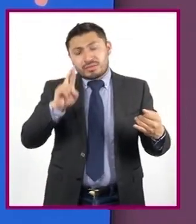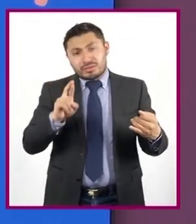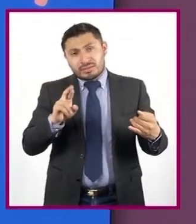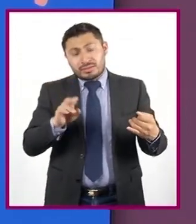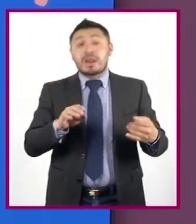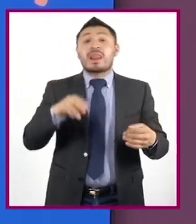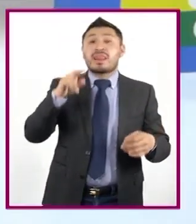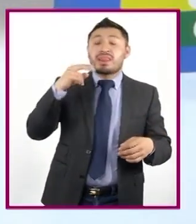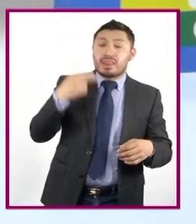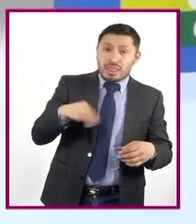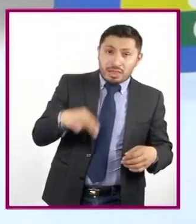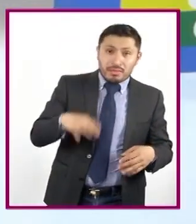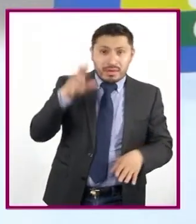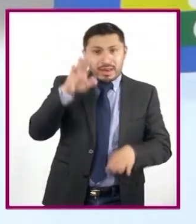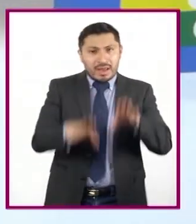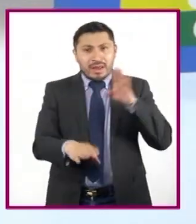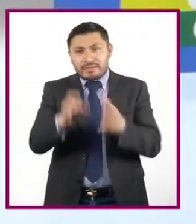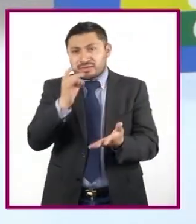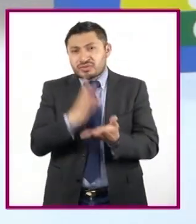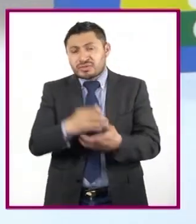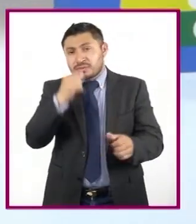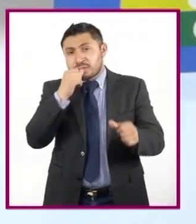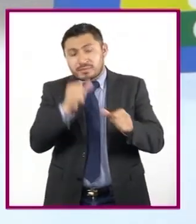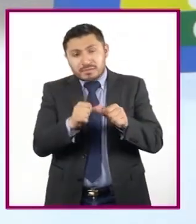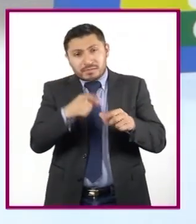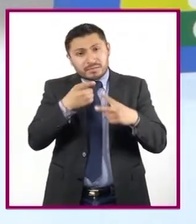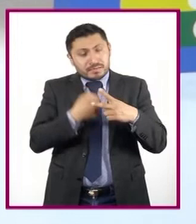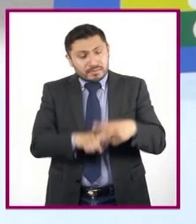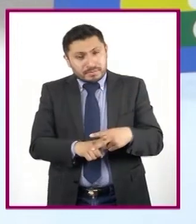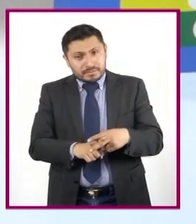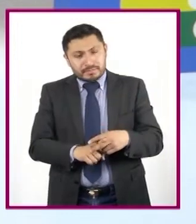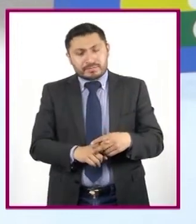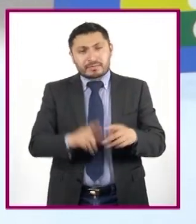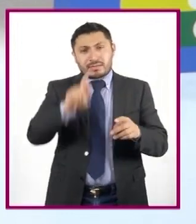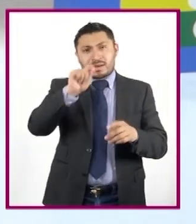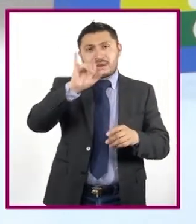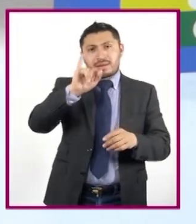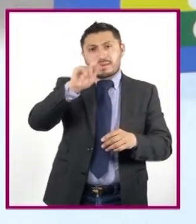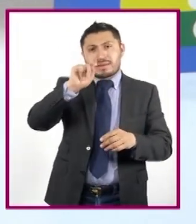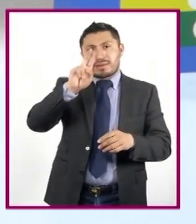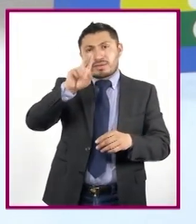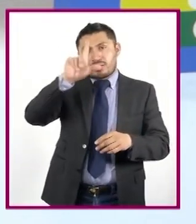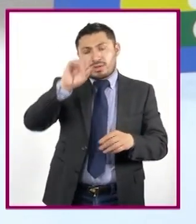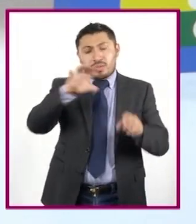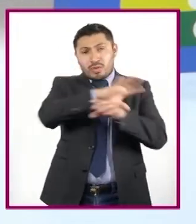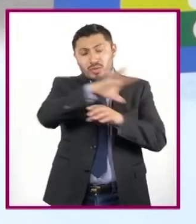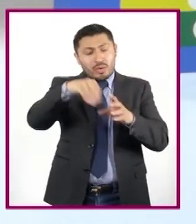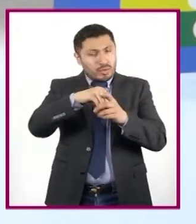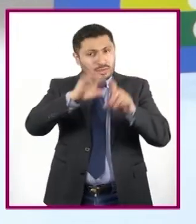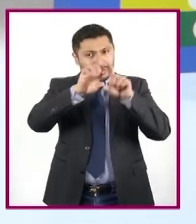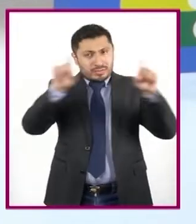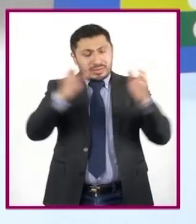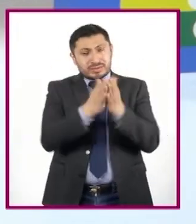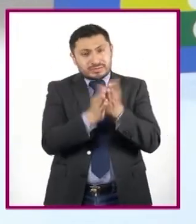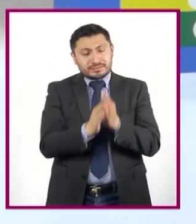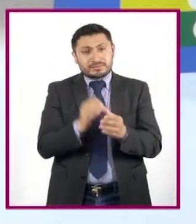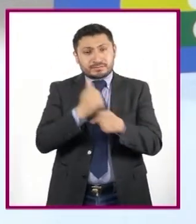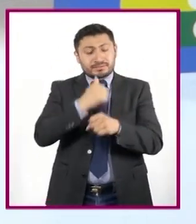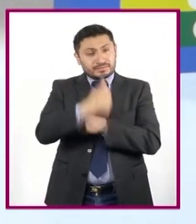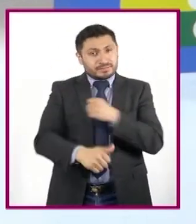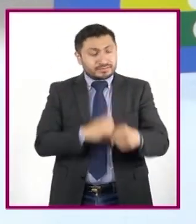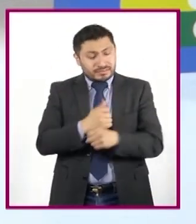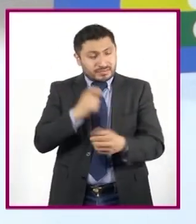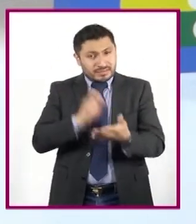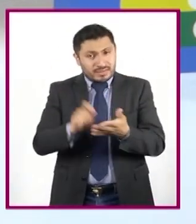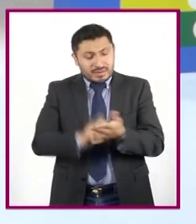veces solo van las iniciales. Título completo de la obra. Año en que se escribe. Institución